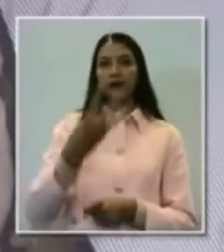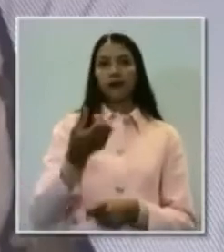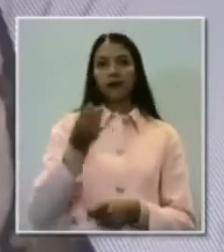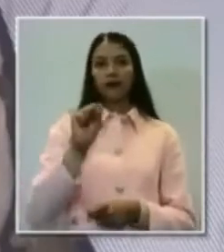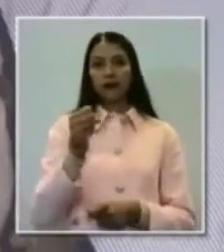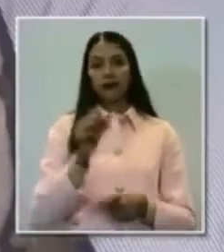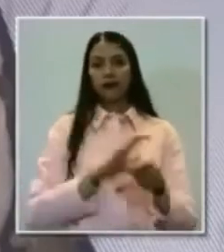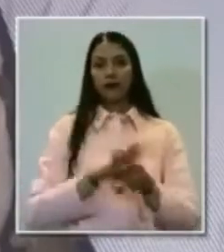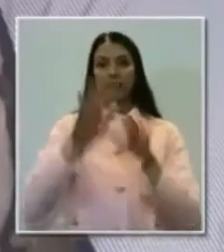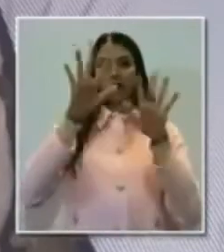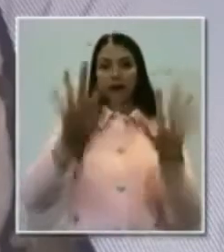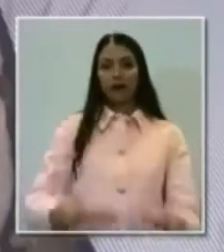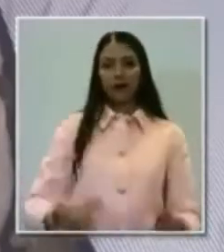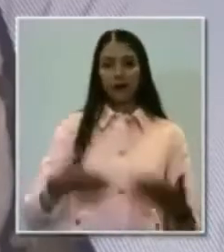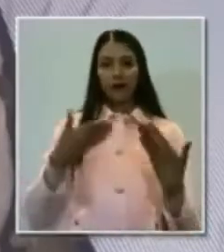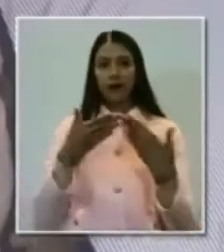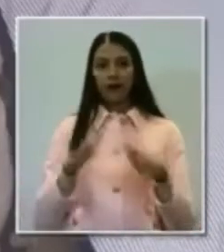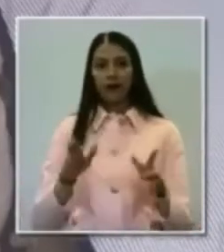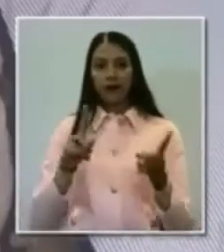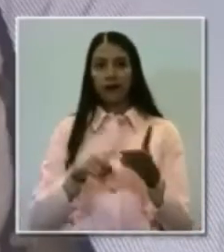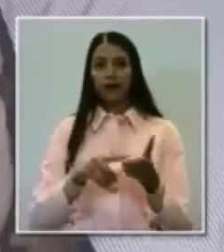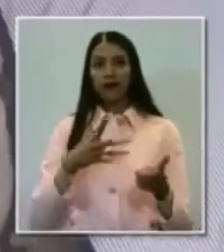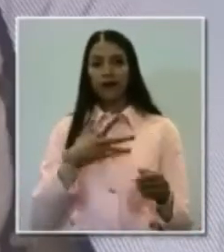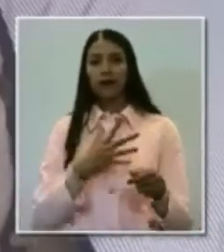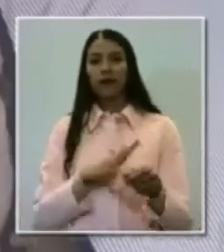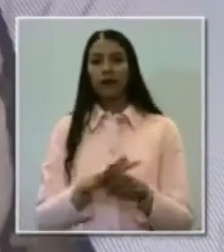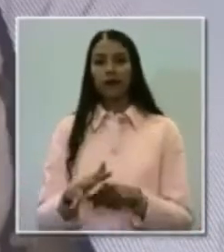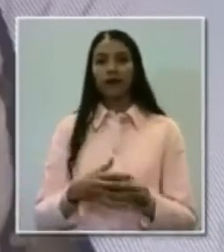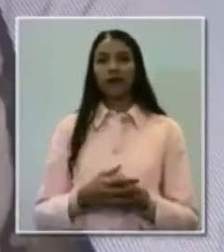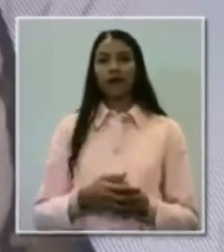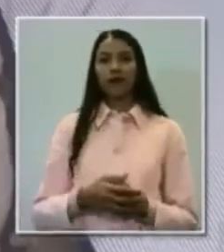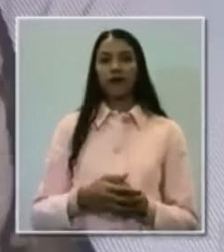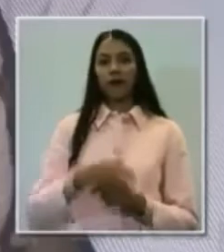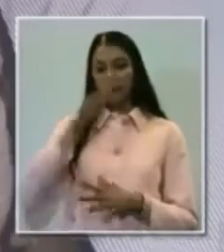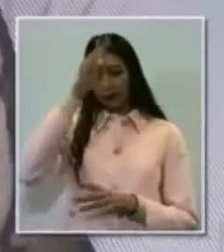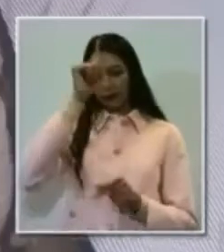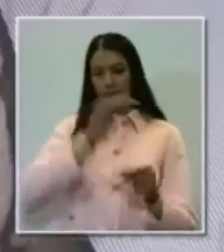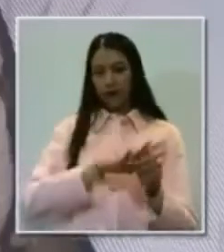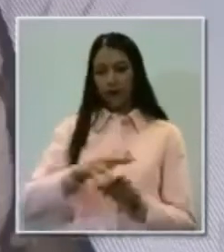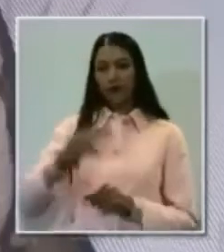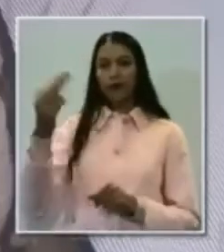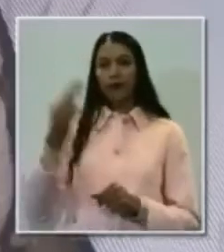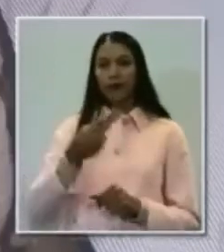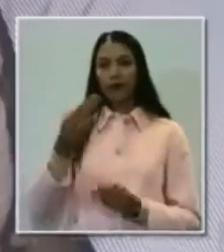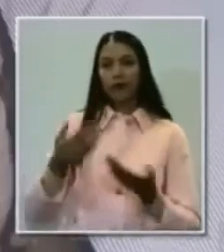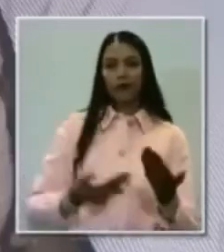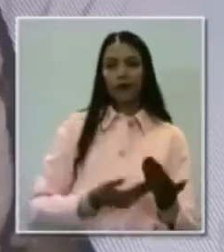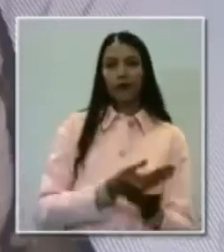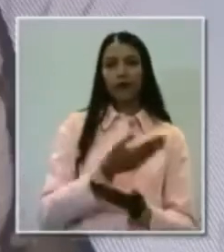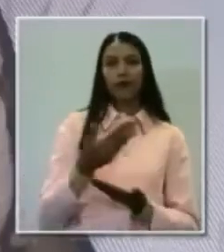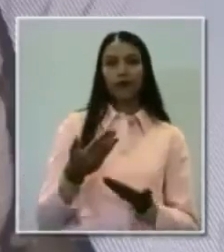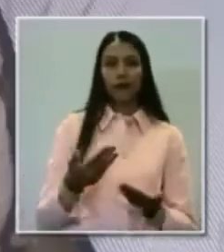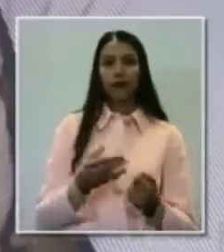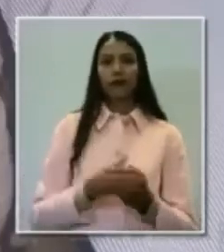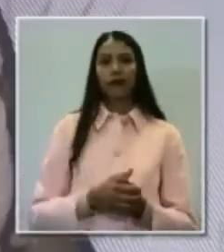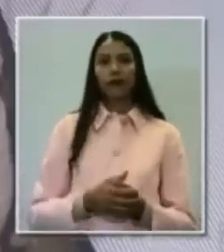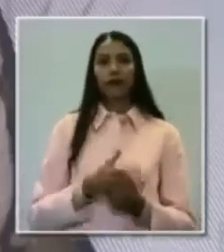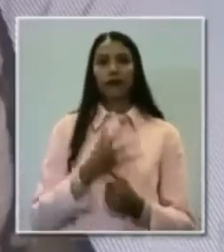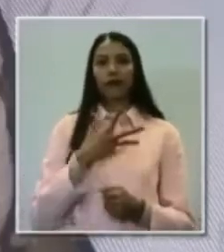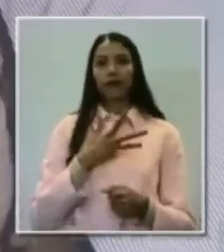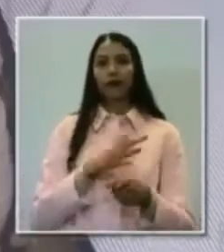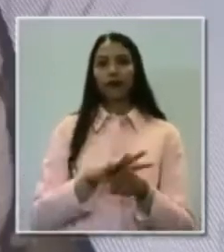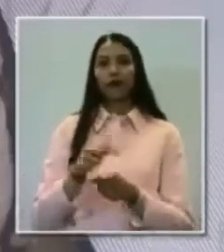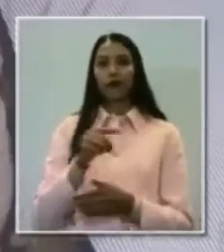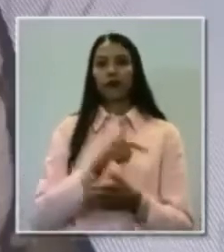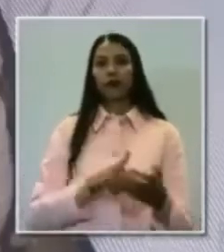septiembre será el evento público en donde se asignan justamente de acuerdo a la necesidad del servicio, se asignarán los